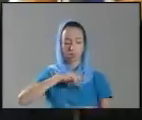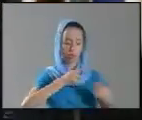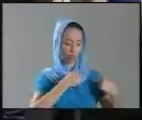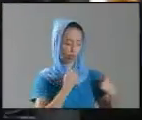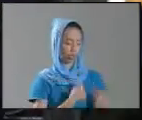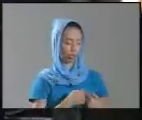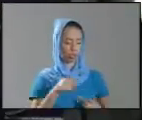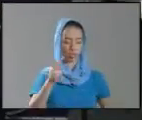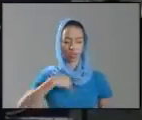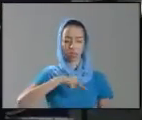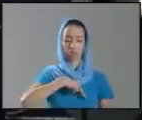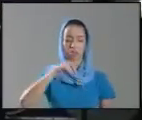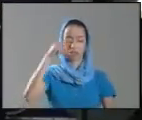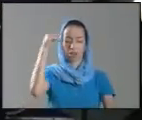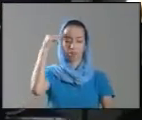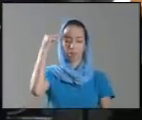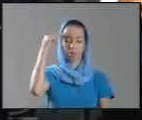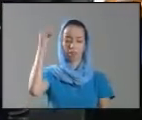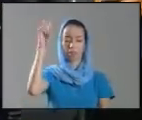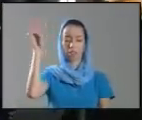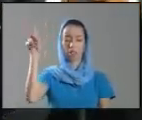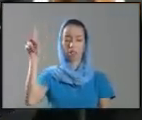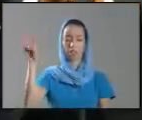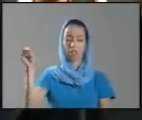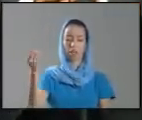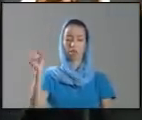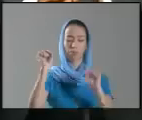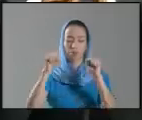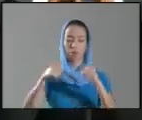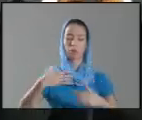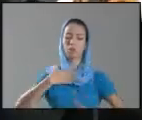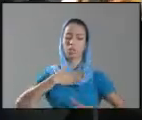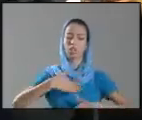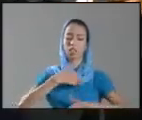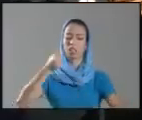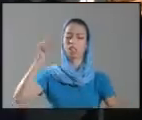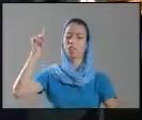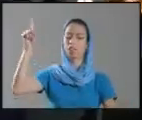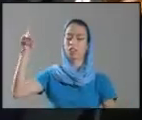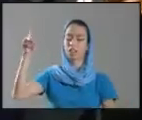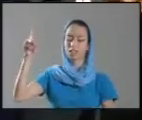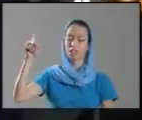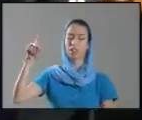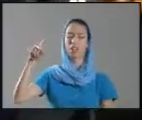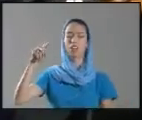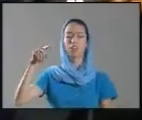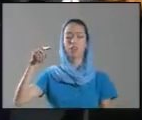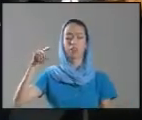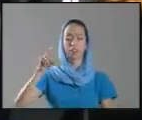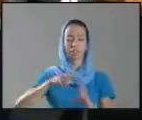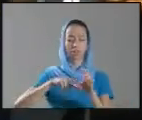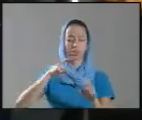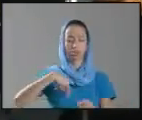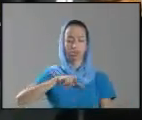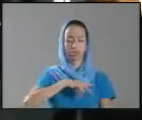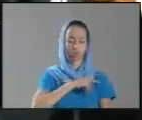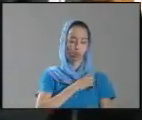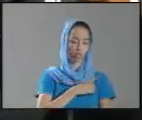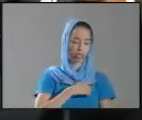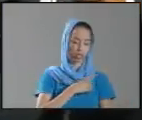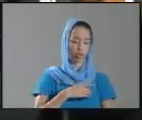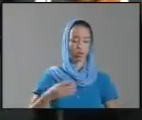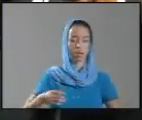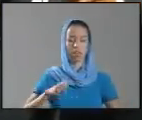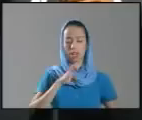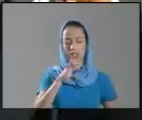tu dedo, por el Espíritu Santo, en nuestro corazón y en nuestra mente, Señor, y que